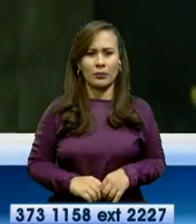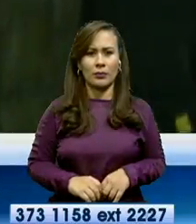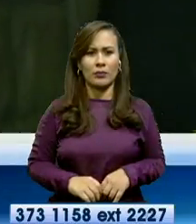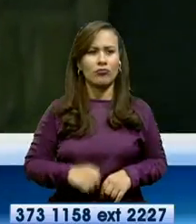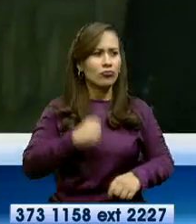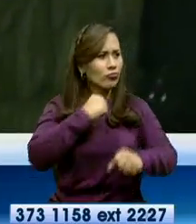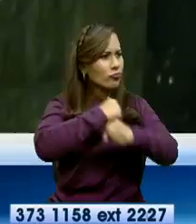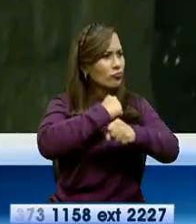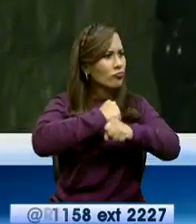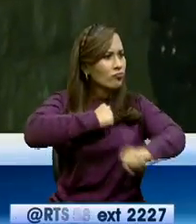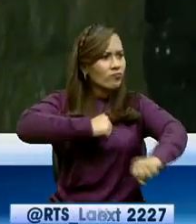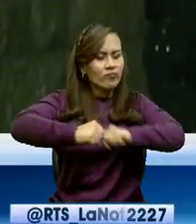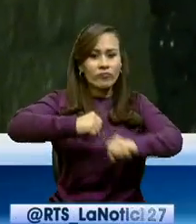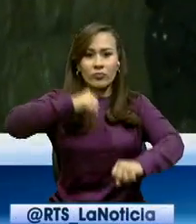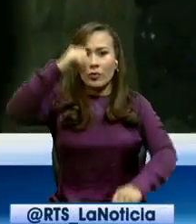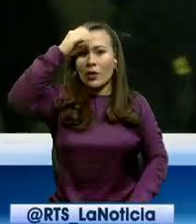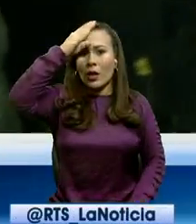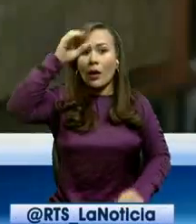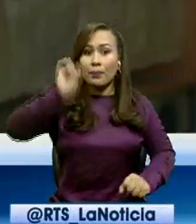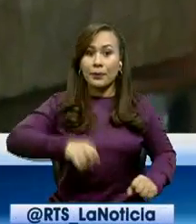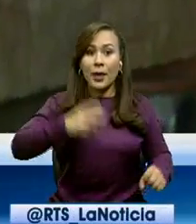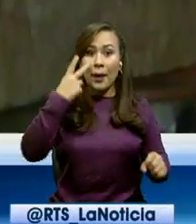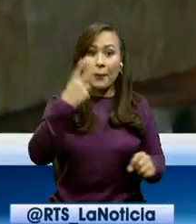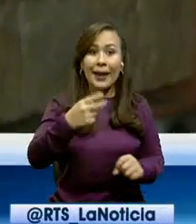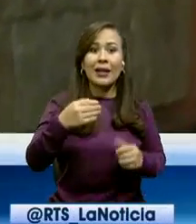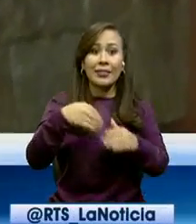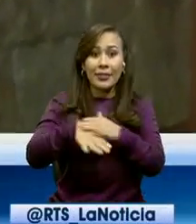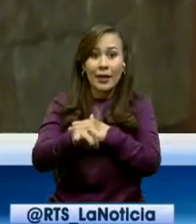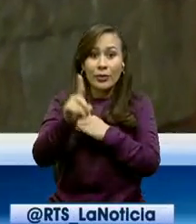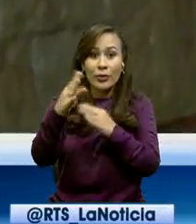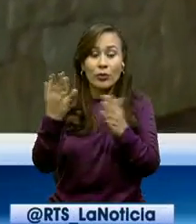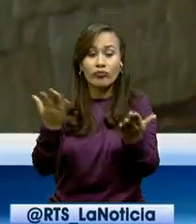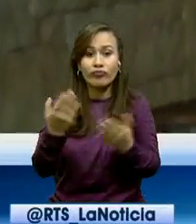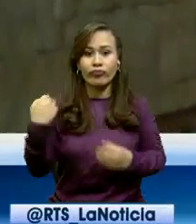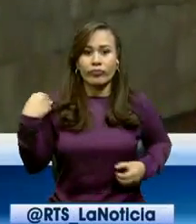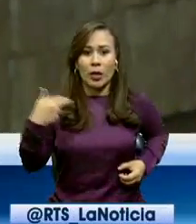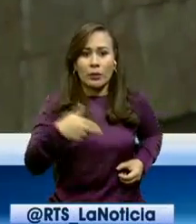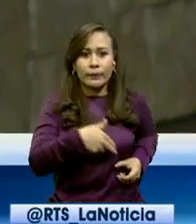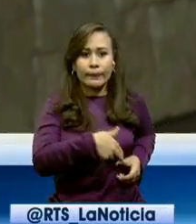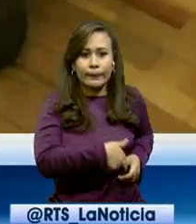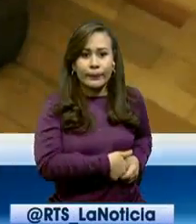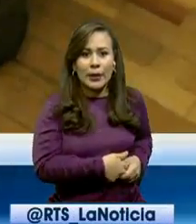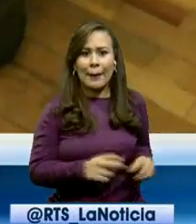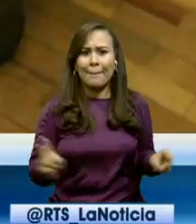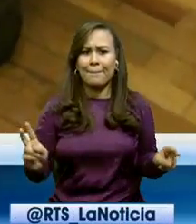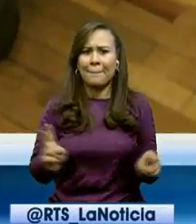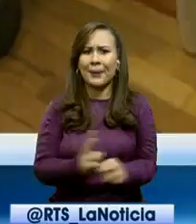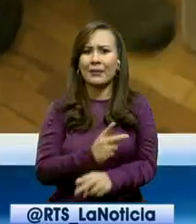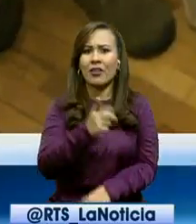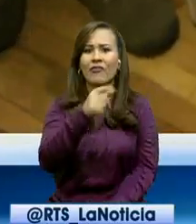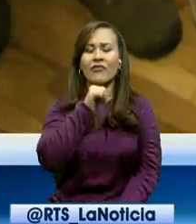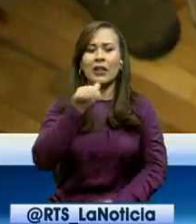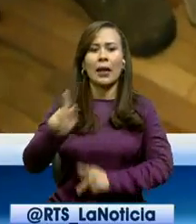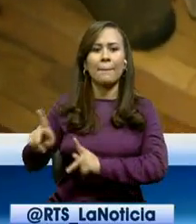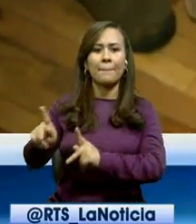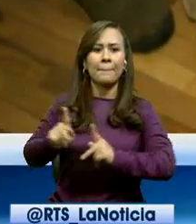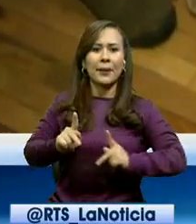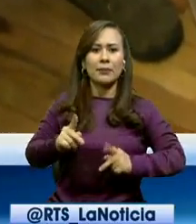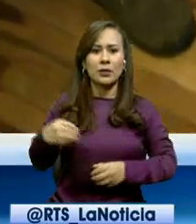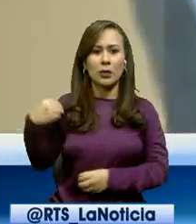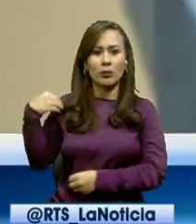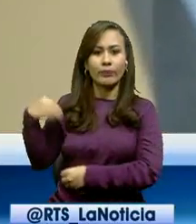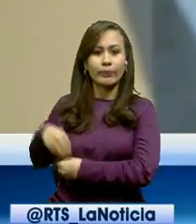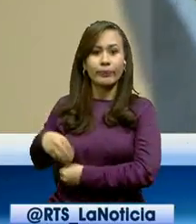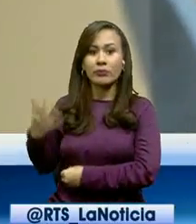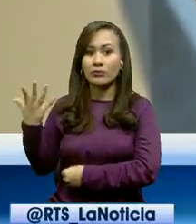Labores de inteligencia permitieron determinar que en el interior guardaban armas de fuego que presuntamente no tenían los permisos para su tenencia. Con la